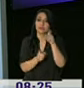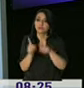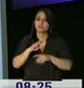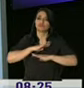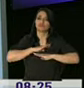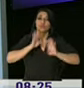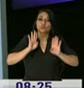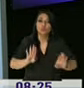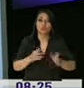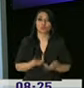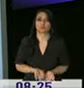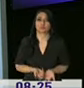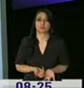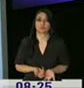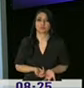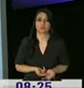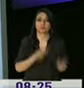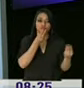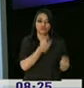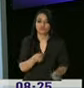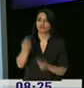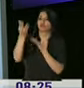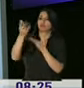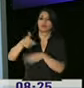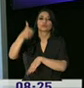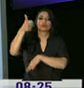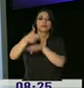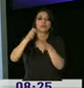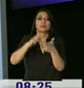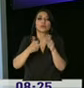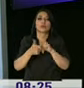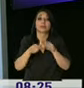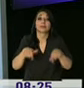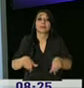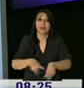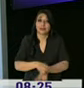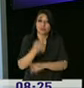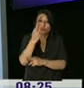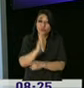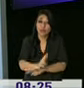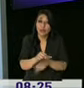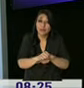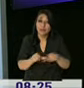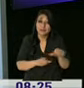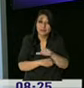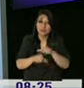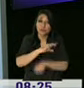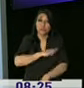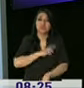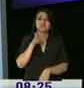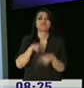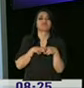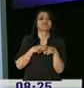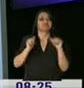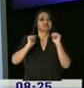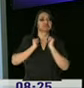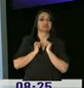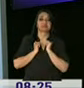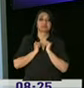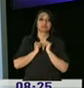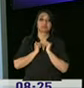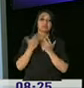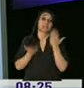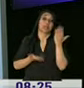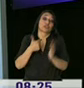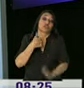e inmediatamente comunicar, por favor, cuáles son los problemas. Pero aquí en el sur, ¡uy! Eso parece que... Puede ser que sea impresión